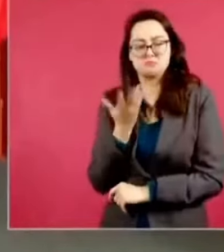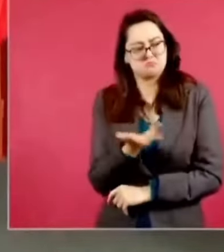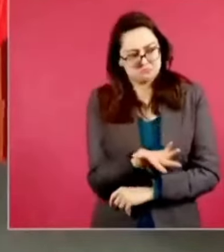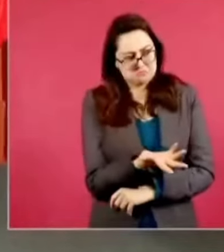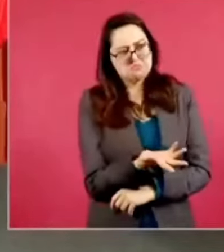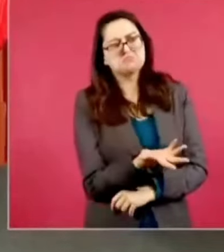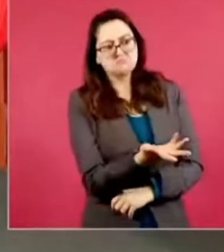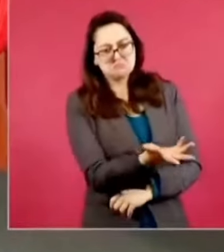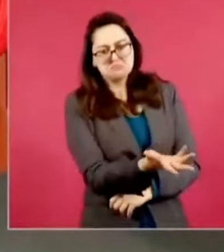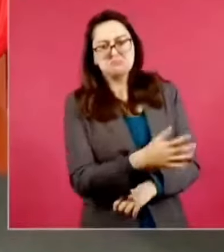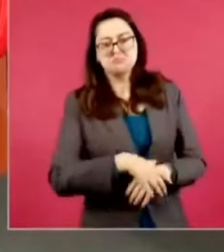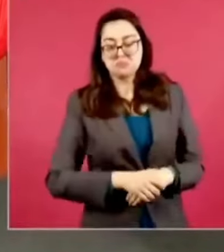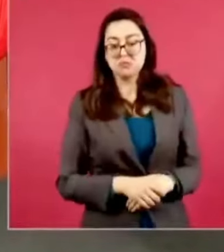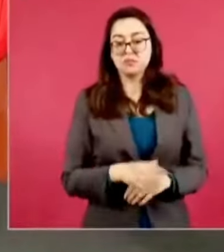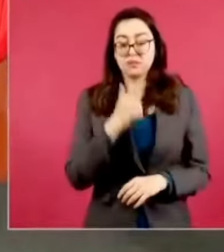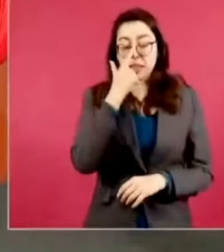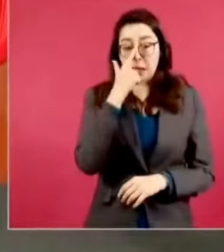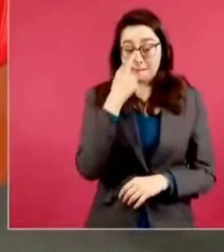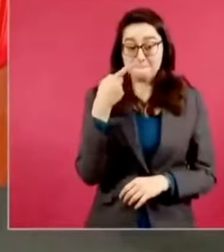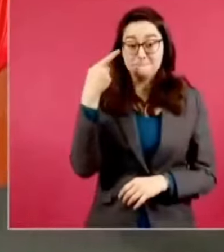Fiscalía, pero que no actúen